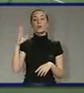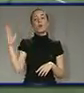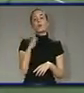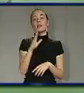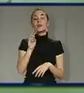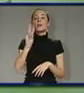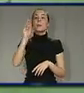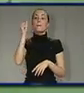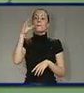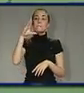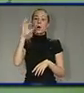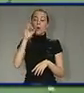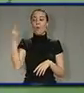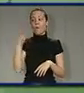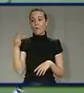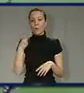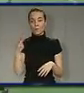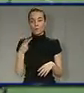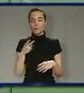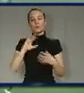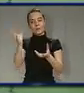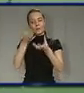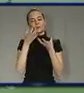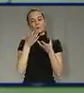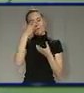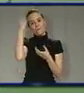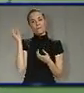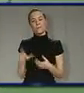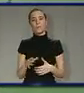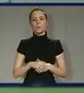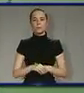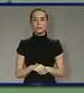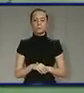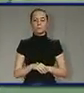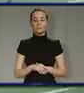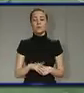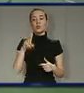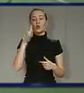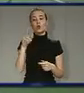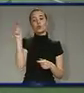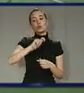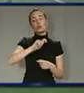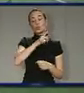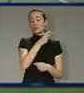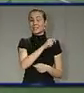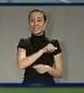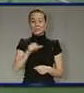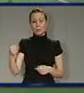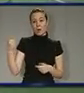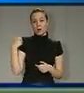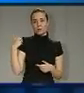ilusión... ...a los sufridos aficionados alcoyanistas... ...que en las últimas semanas... ...veían como su equipo se hundía en zona de descenso.